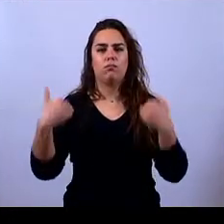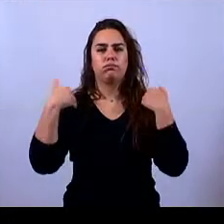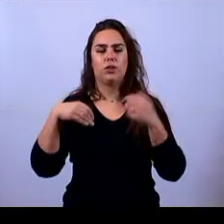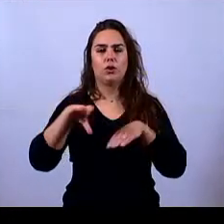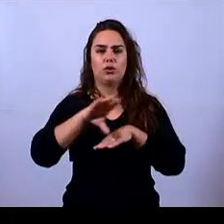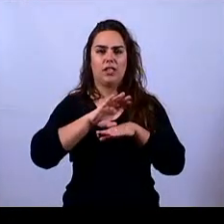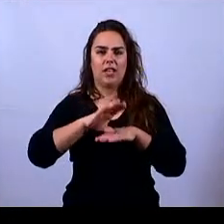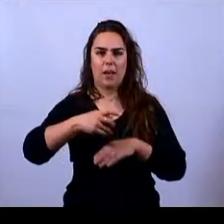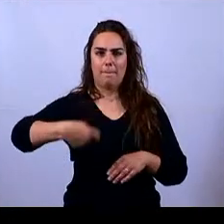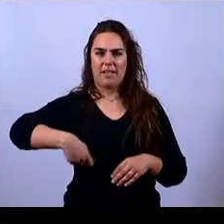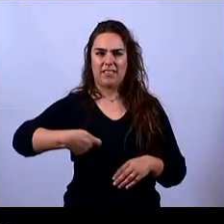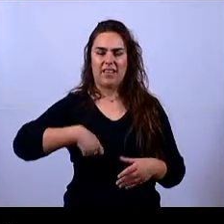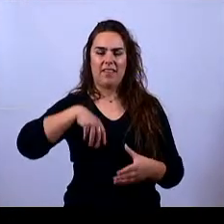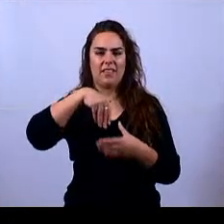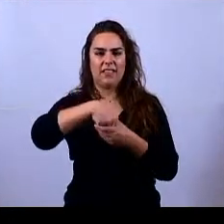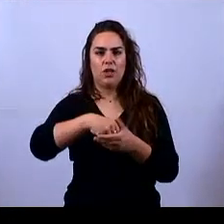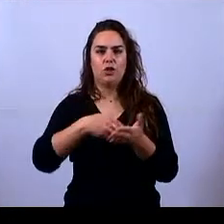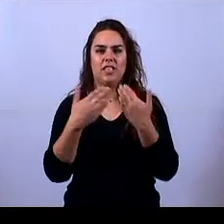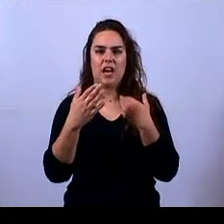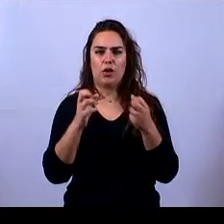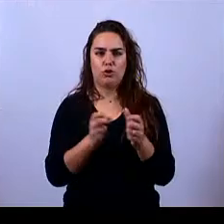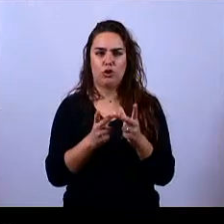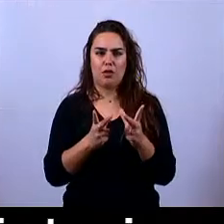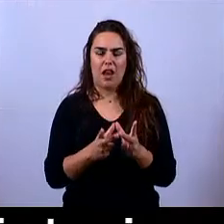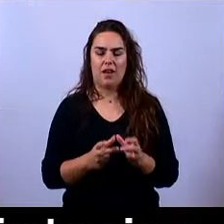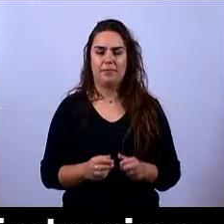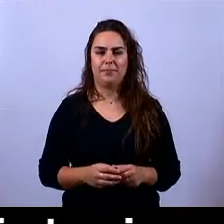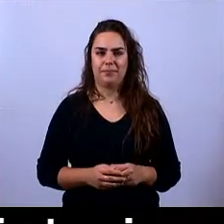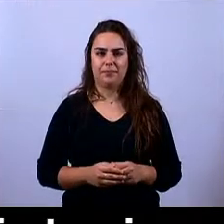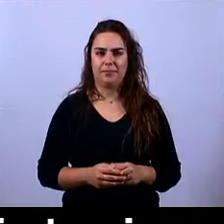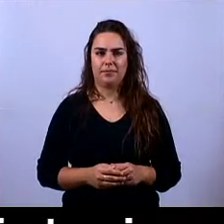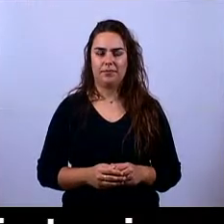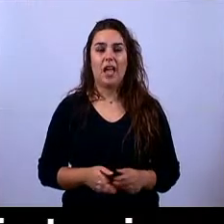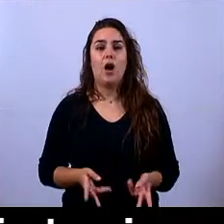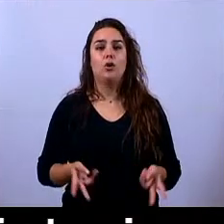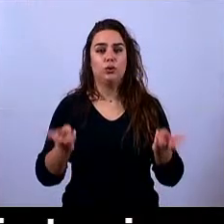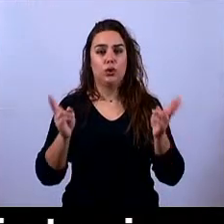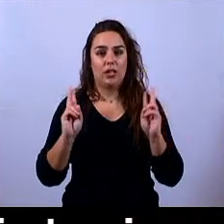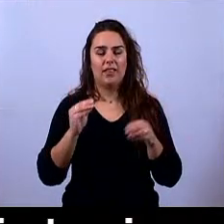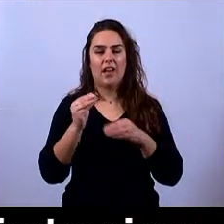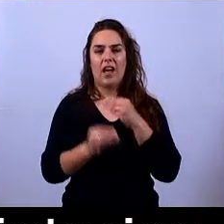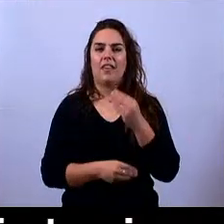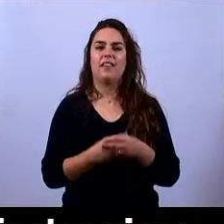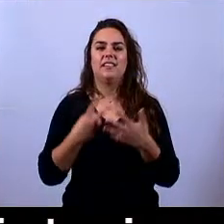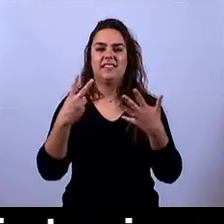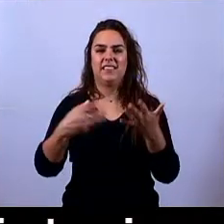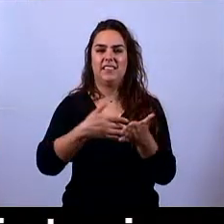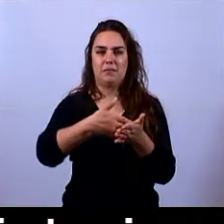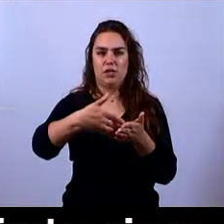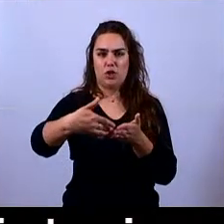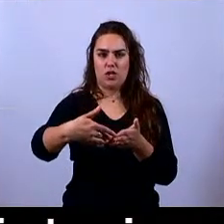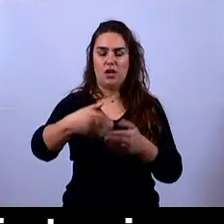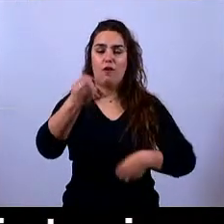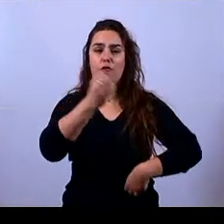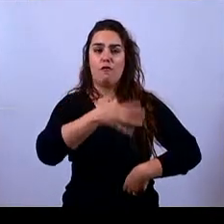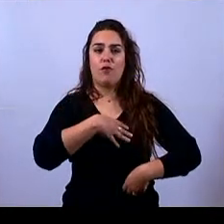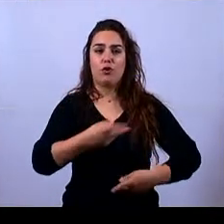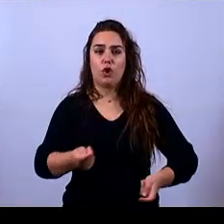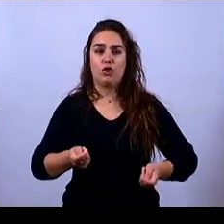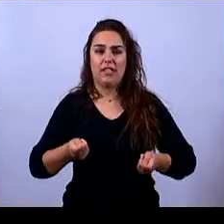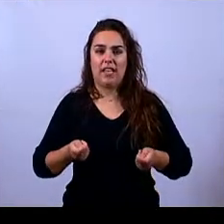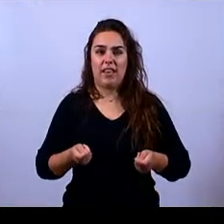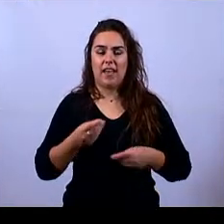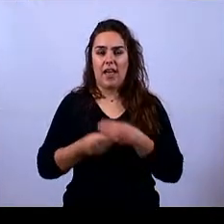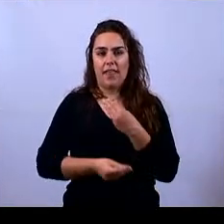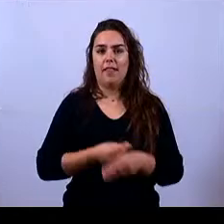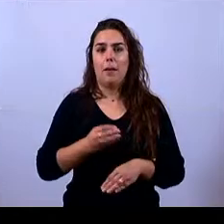de Presidencia, Interior y Diálogo Social. Hemos autorizado la aplicación de 7 millones del Fondo de Contingencia para